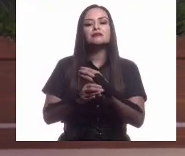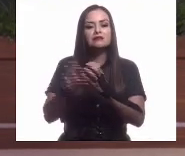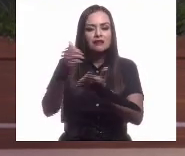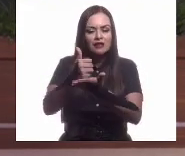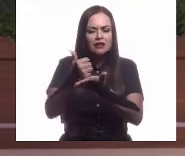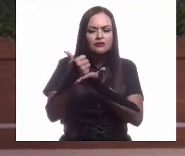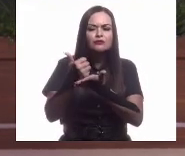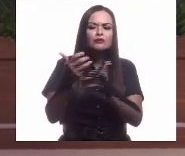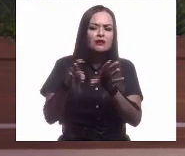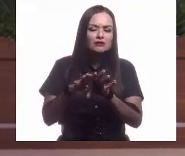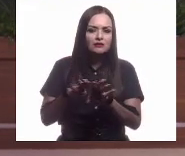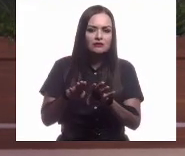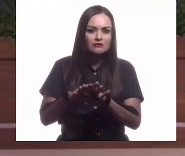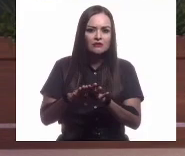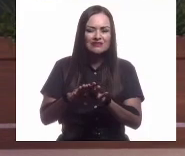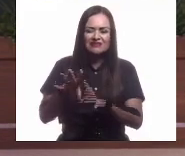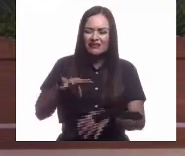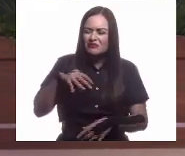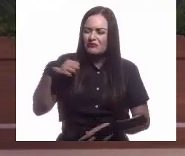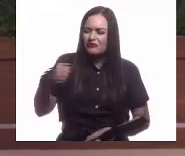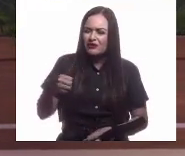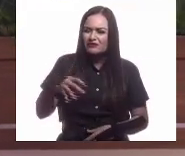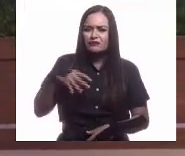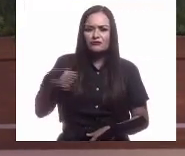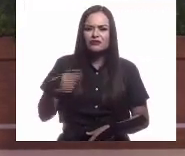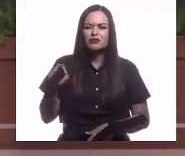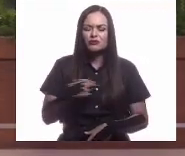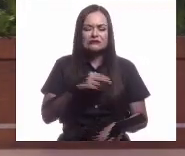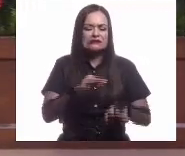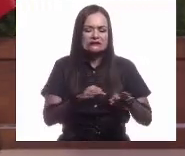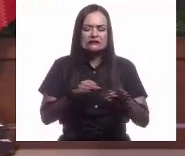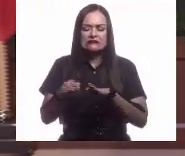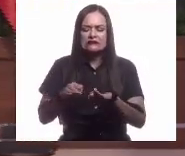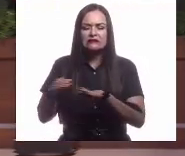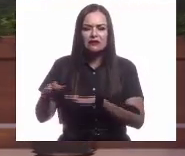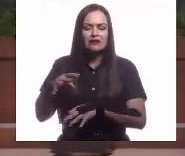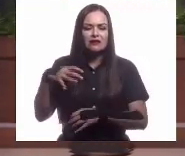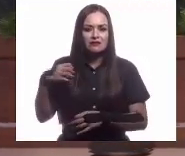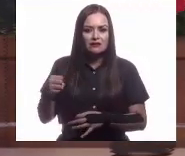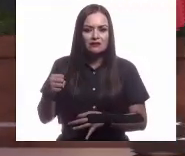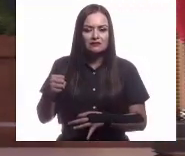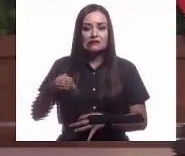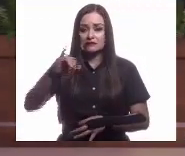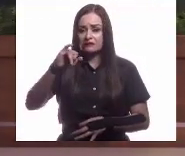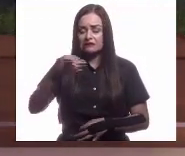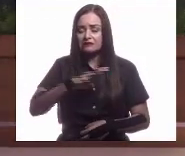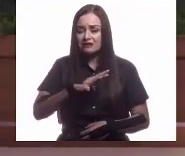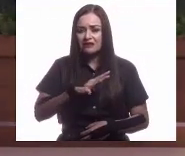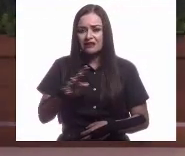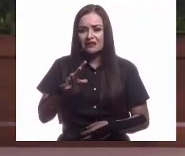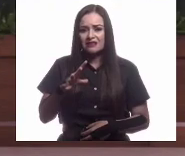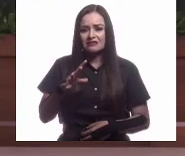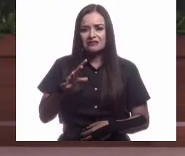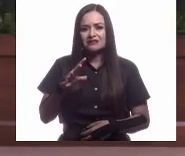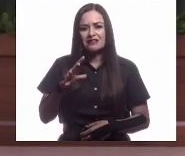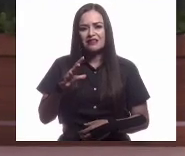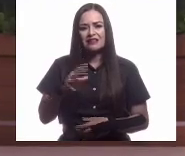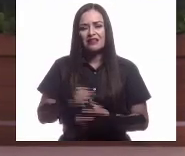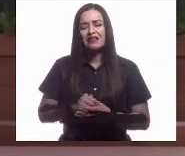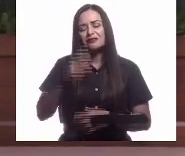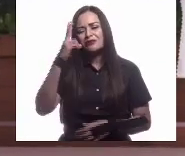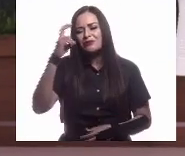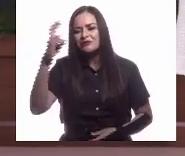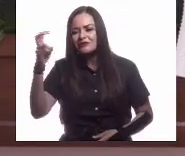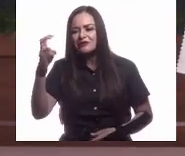Porque atrás de todo este esfuerzo, de todo lo que hemos trabajado, atrás de esto hay sufrimientos, hay sueños